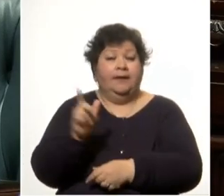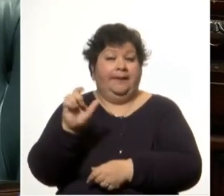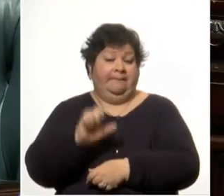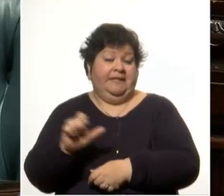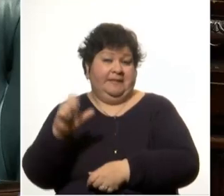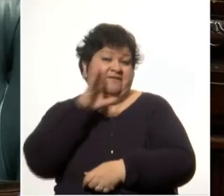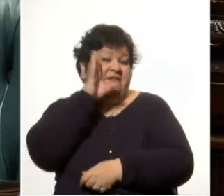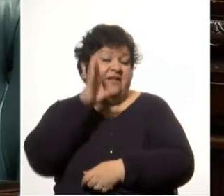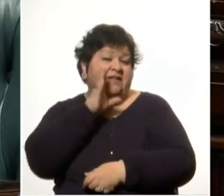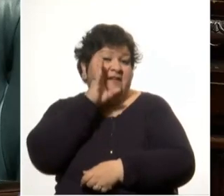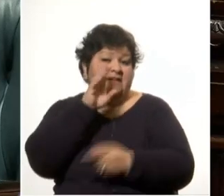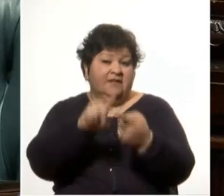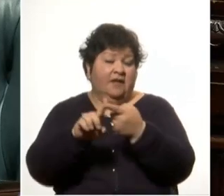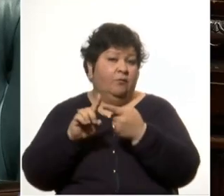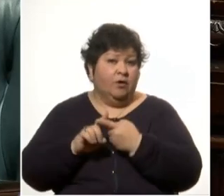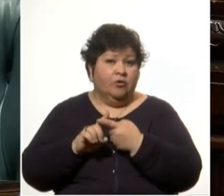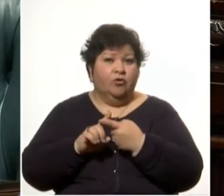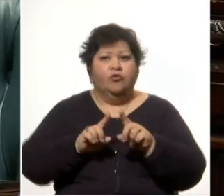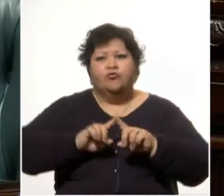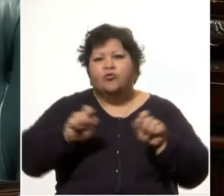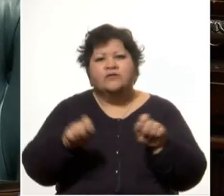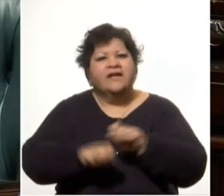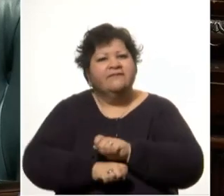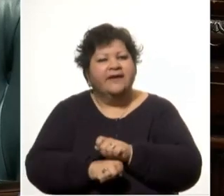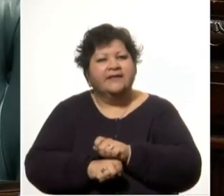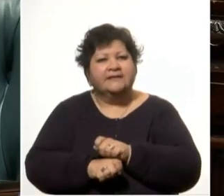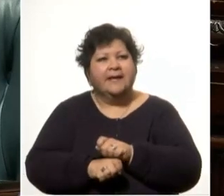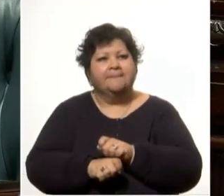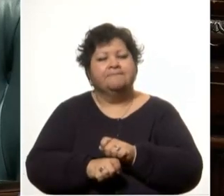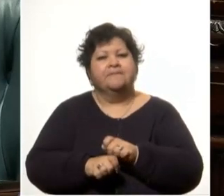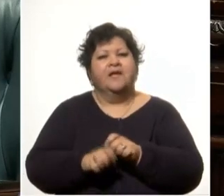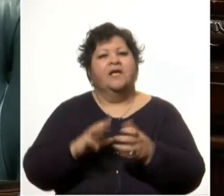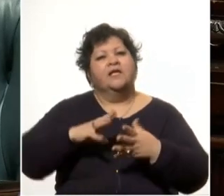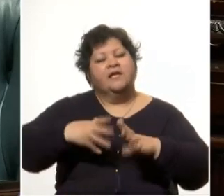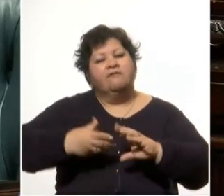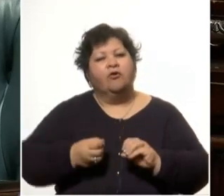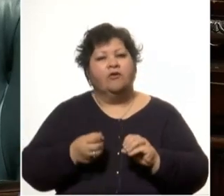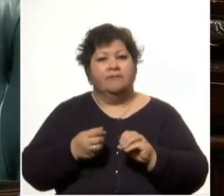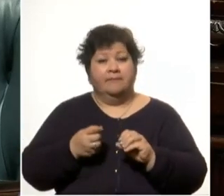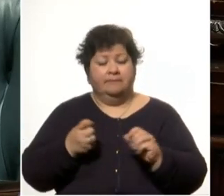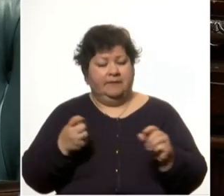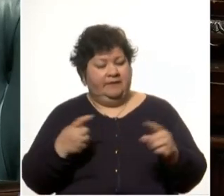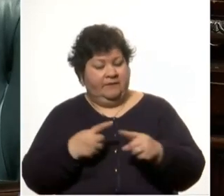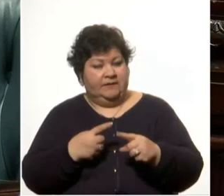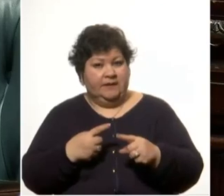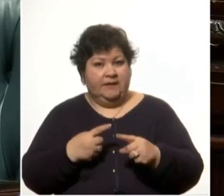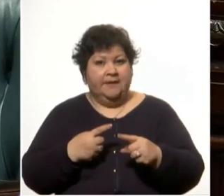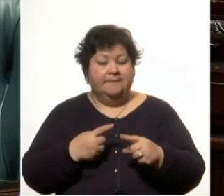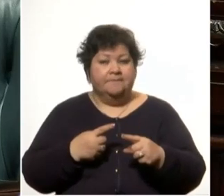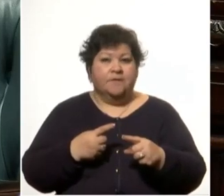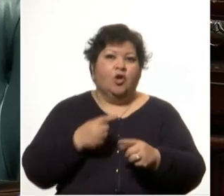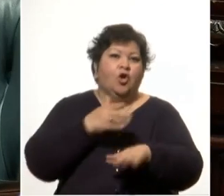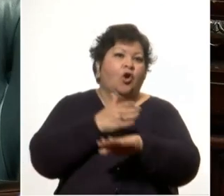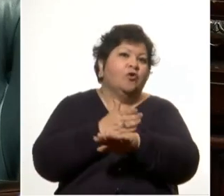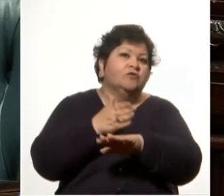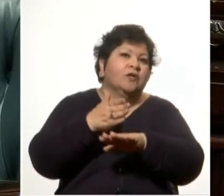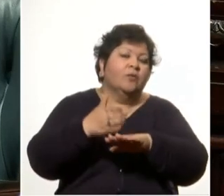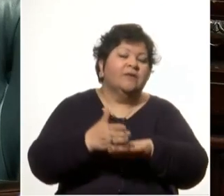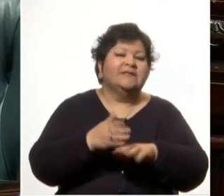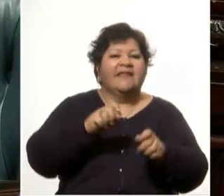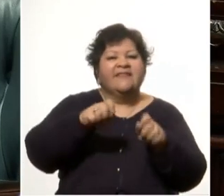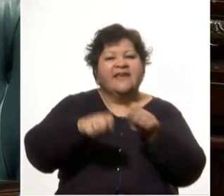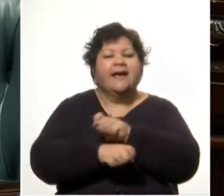acuerdo no deberán verse afectados de manera adversa como consecuencia de cambios